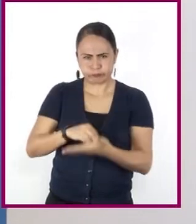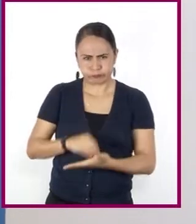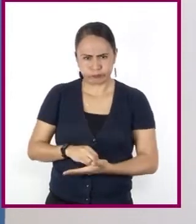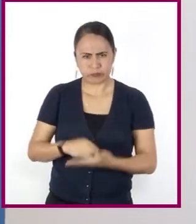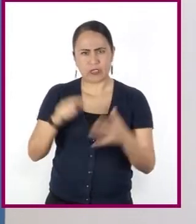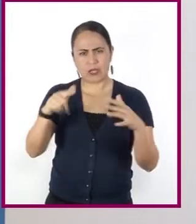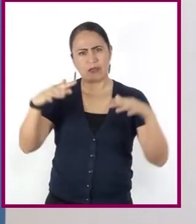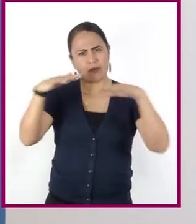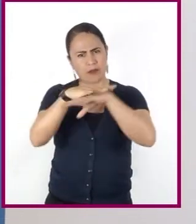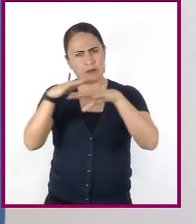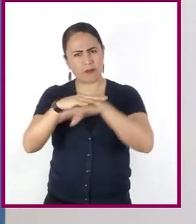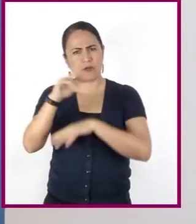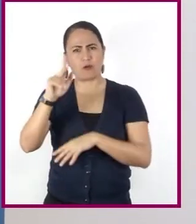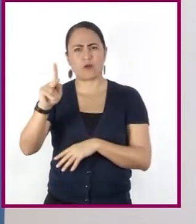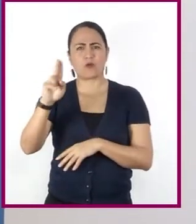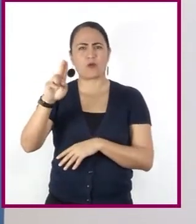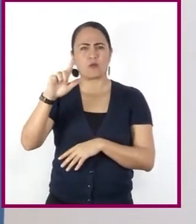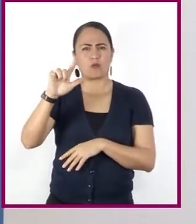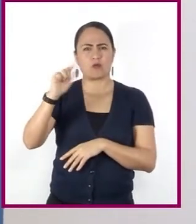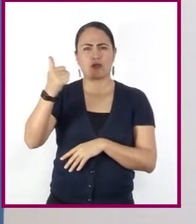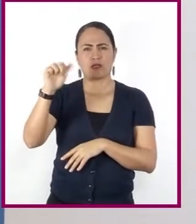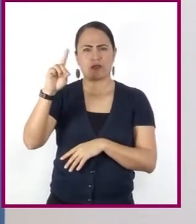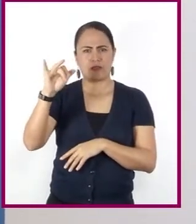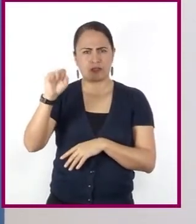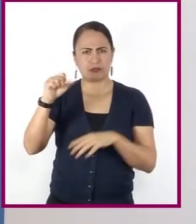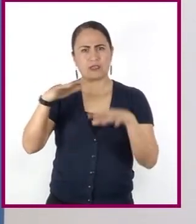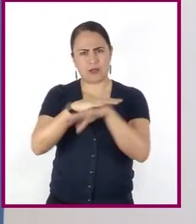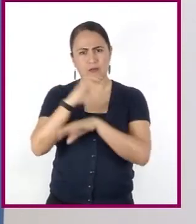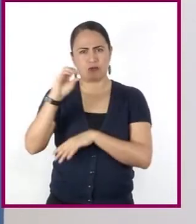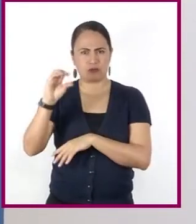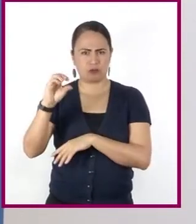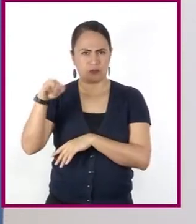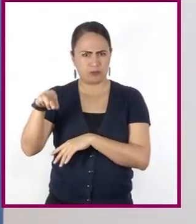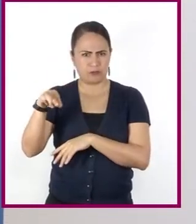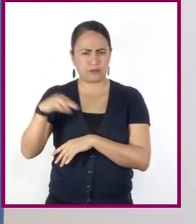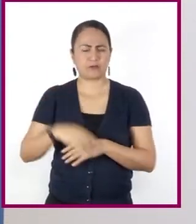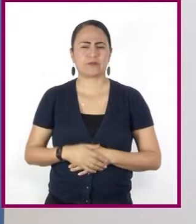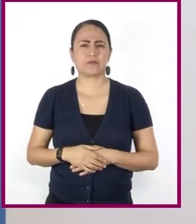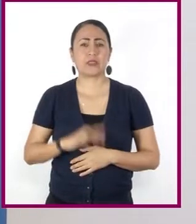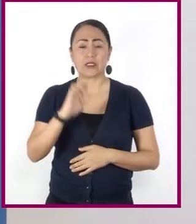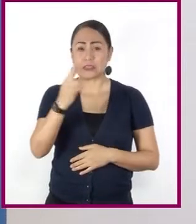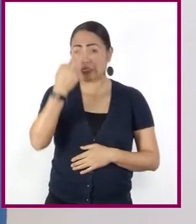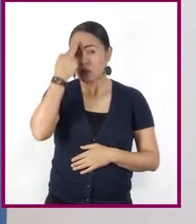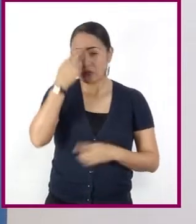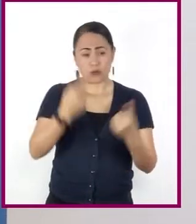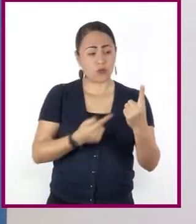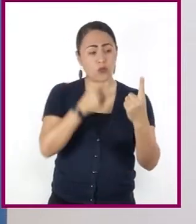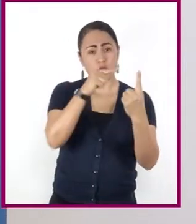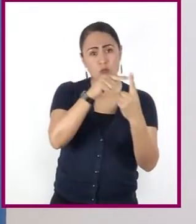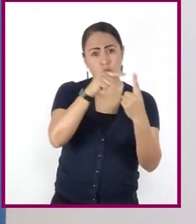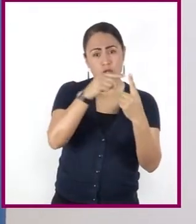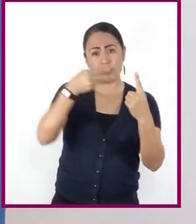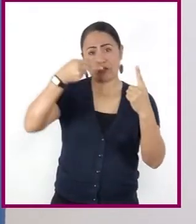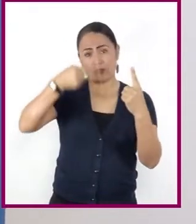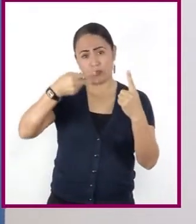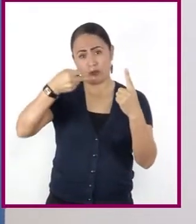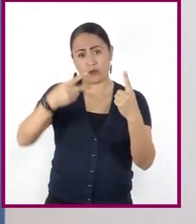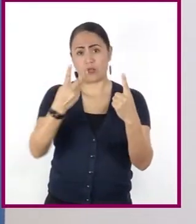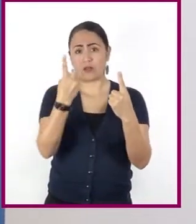los clavos de pulgadas a centímetros. Recuerden que una pulgada es equivalente